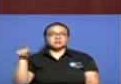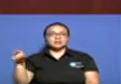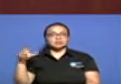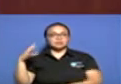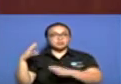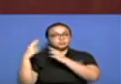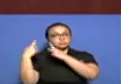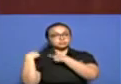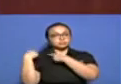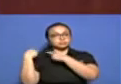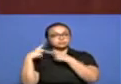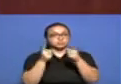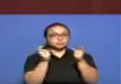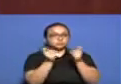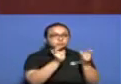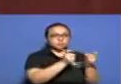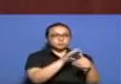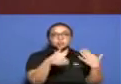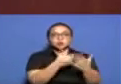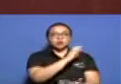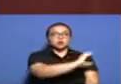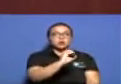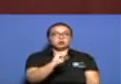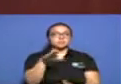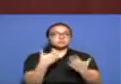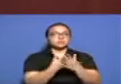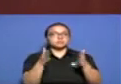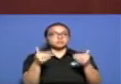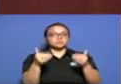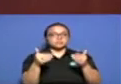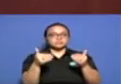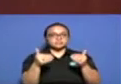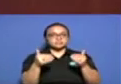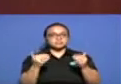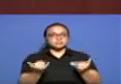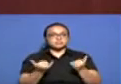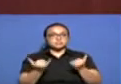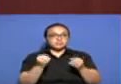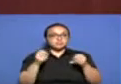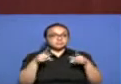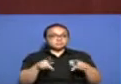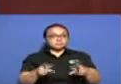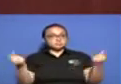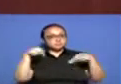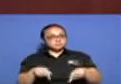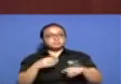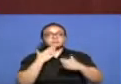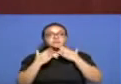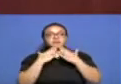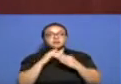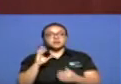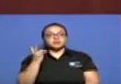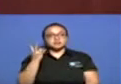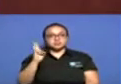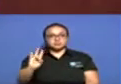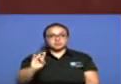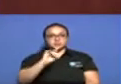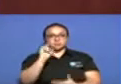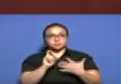responsable de fiscalizar y regular a todas las cooperativas en territorio nacional. Entonces, en esta oportunidad nos trae acá para conversar acerca del séptimo Censo Nacional